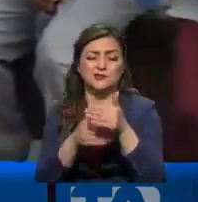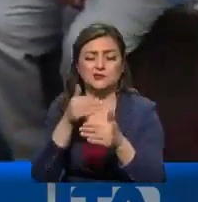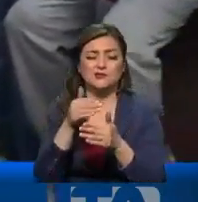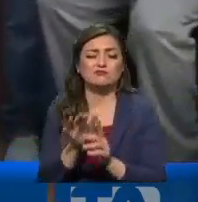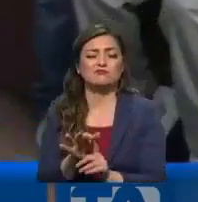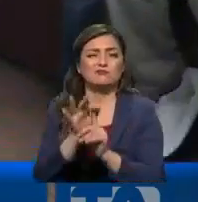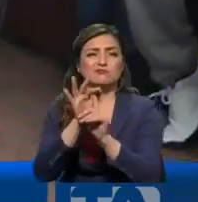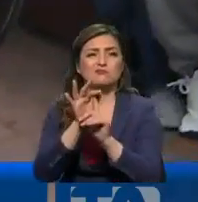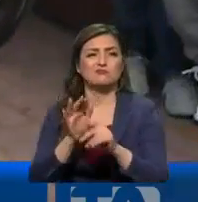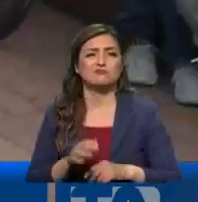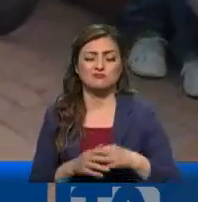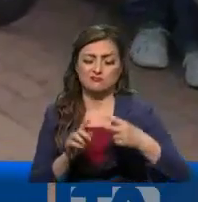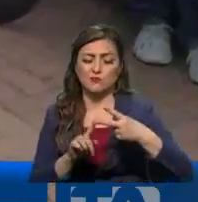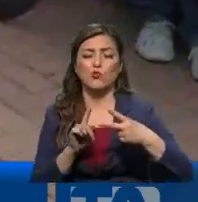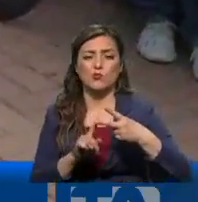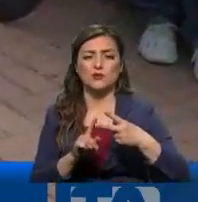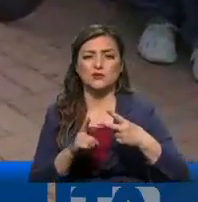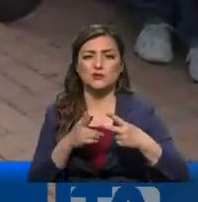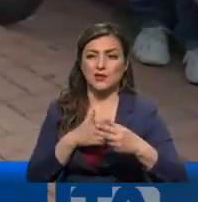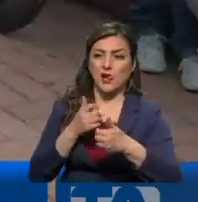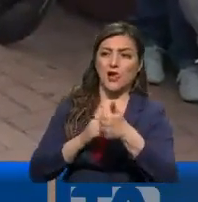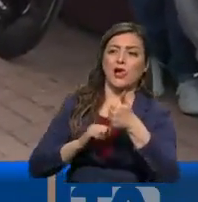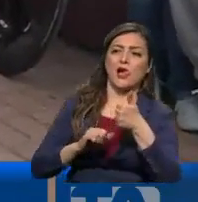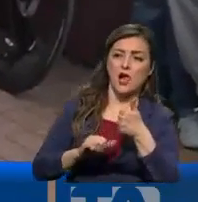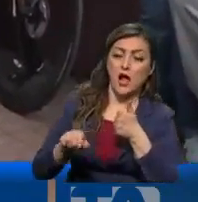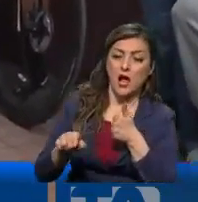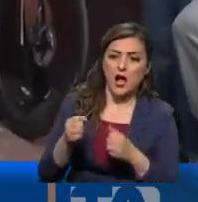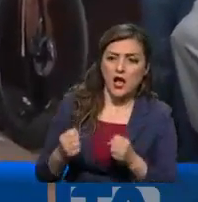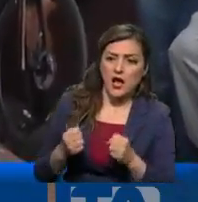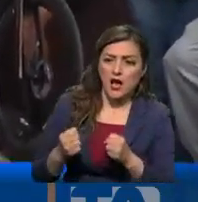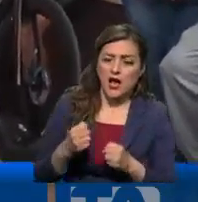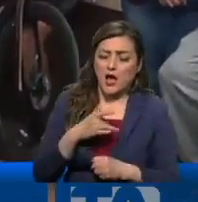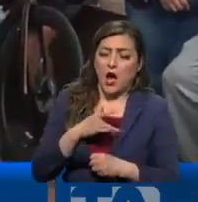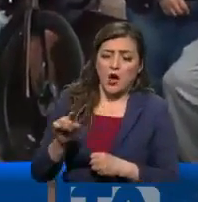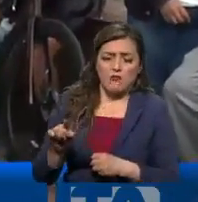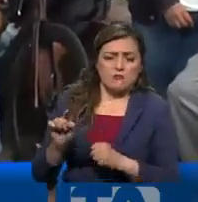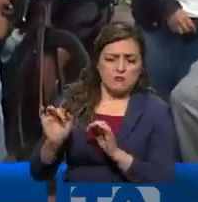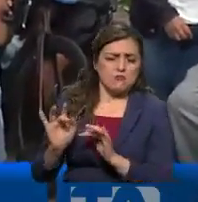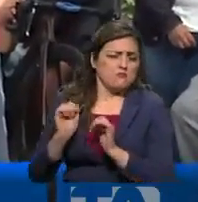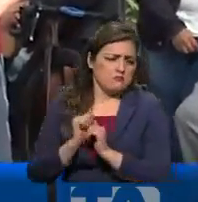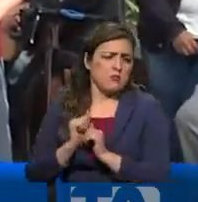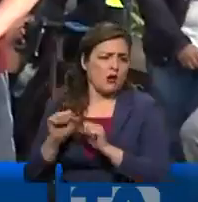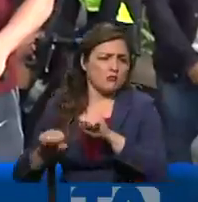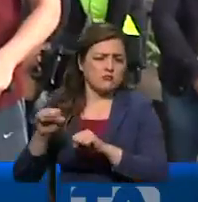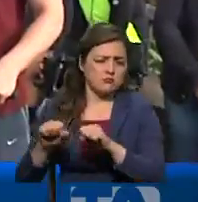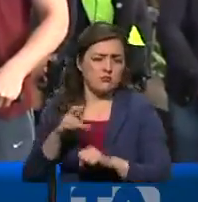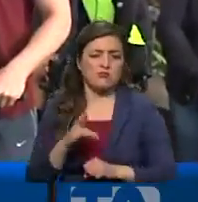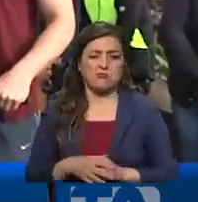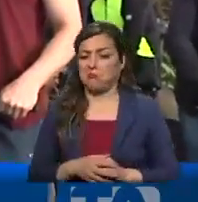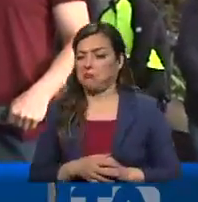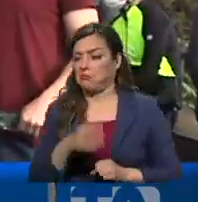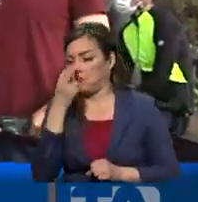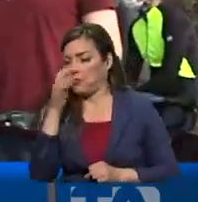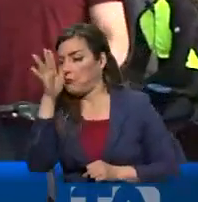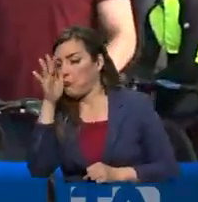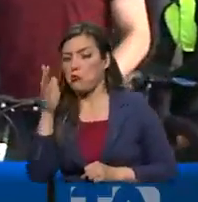especial, para que puedan ser empáticos de lo que significa uno estar corriendo, de lo que significa uno estar pedaleando. En México